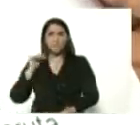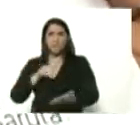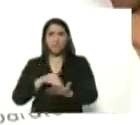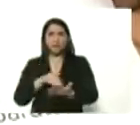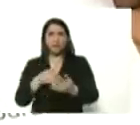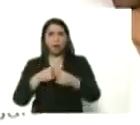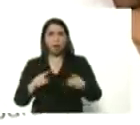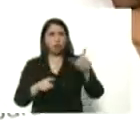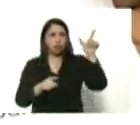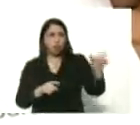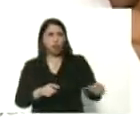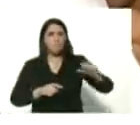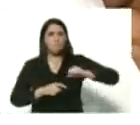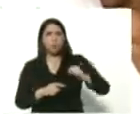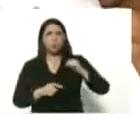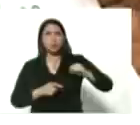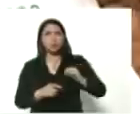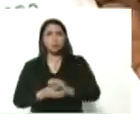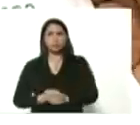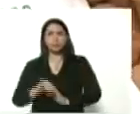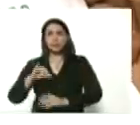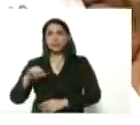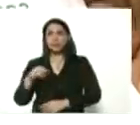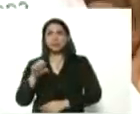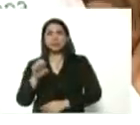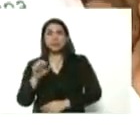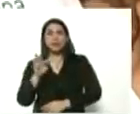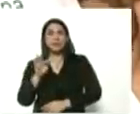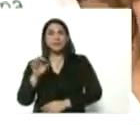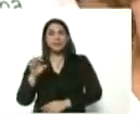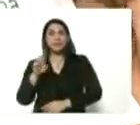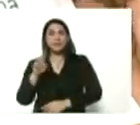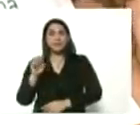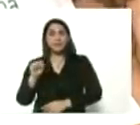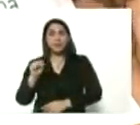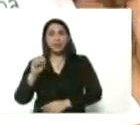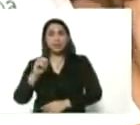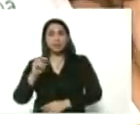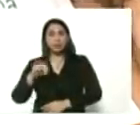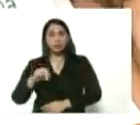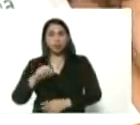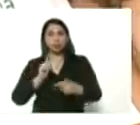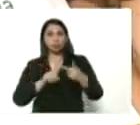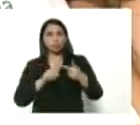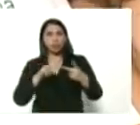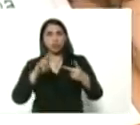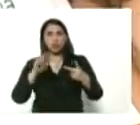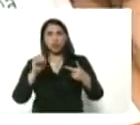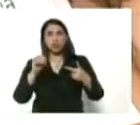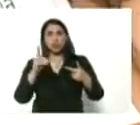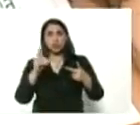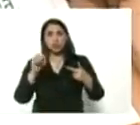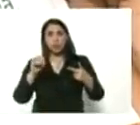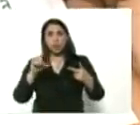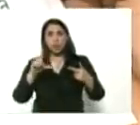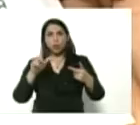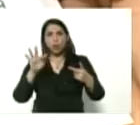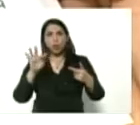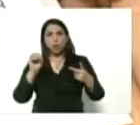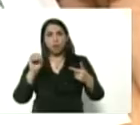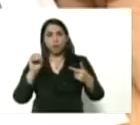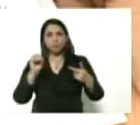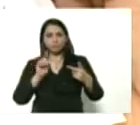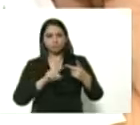Baruta, Jefferson Fernando Díaz Vázquez y Rodolfo Jesús Rodríguez Orellana.